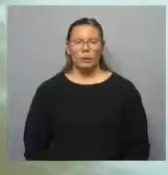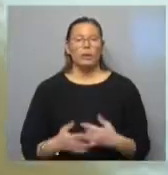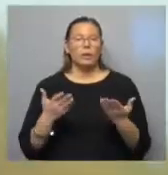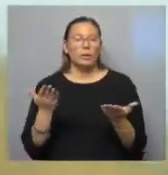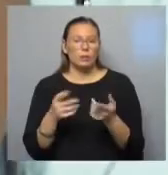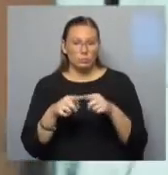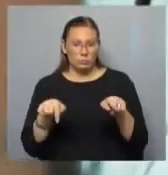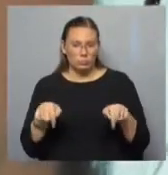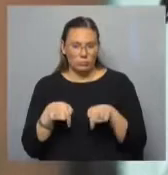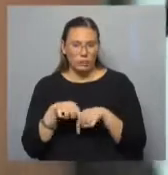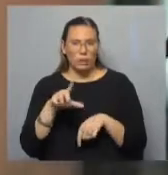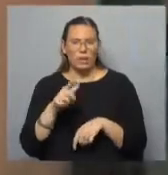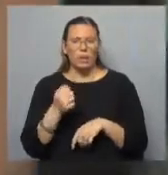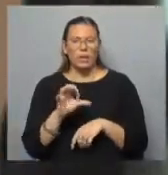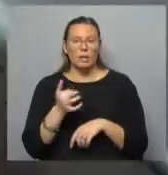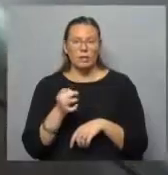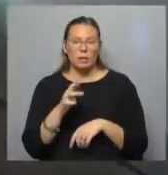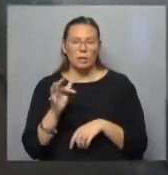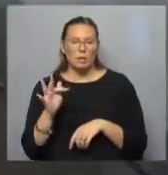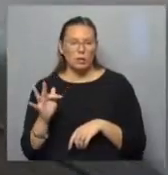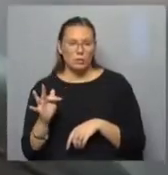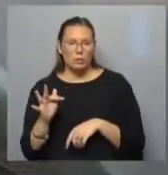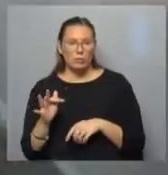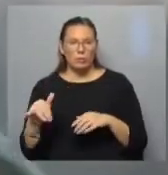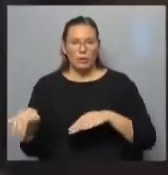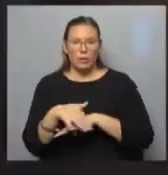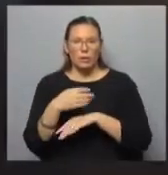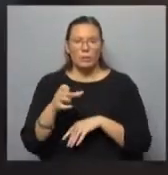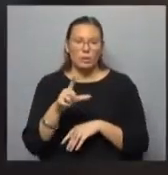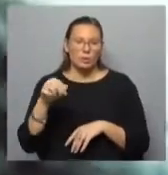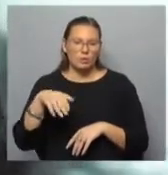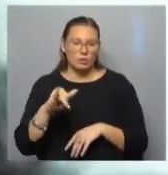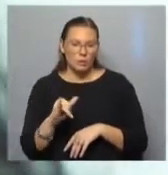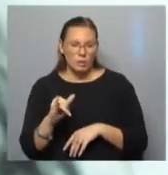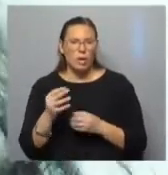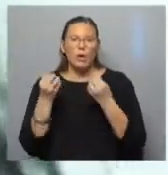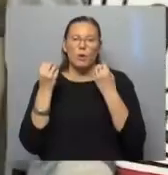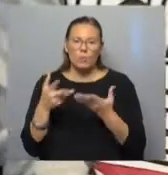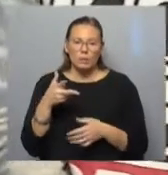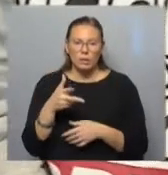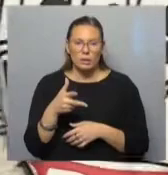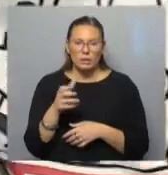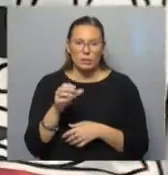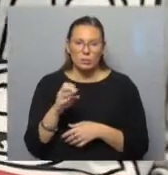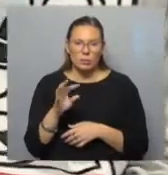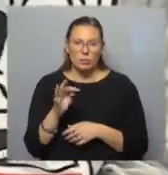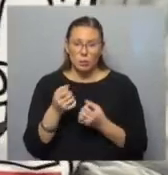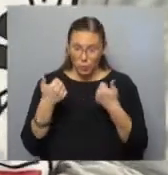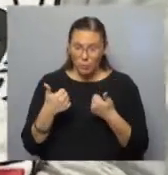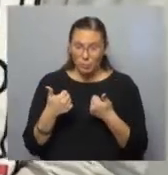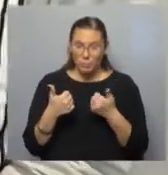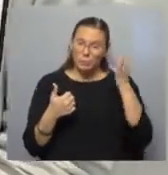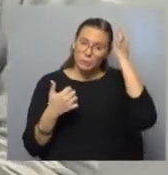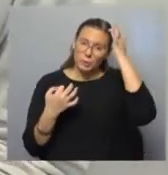Estoy en Sala Lazaroff, ubicada en el intercambiador Belloni. ¿Cómo estás, Chepe? ¿Todo bien? ¿Cómo estás, More? ¿Todo